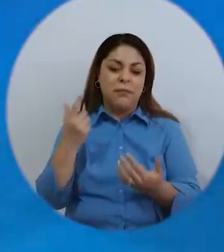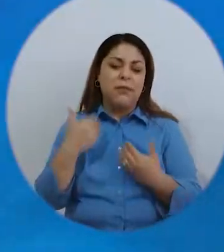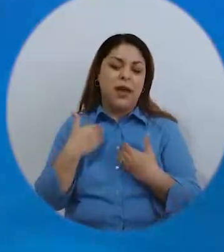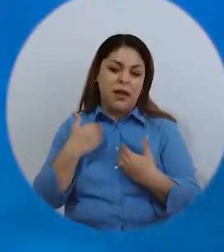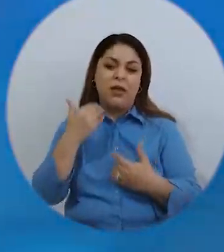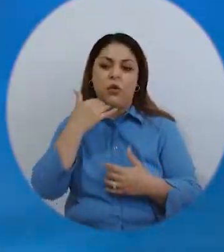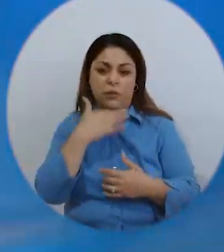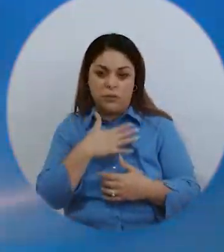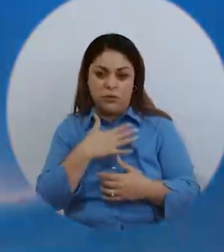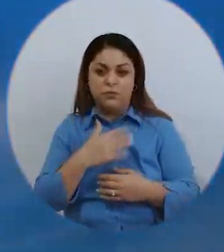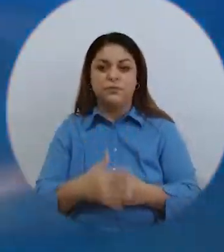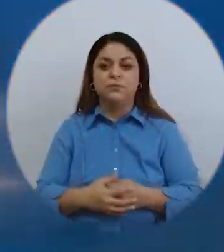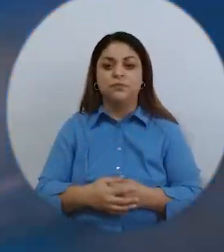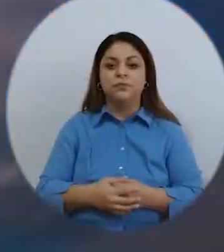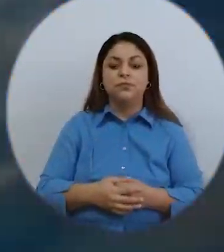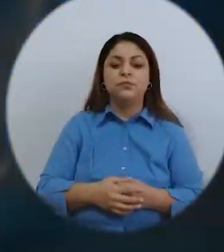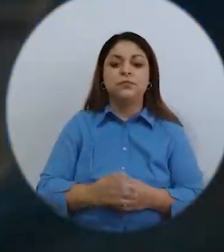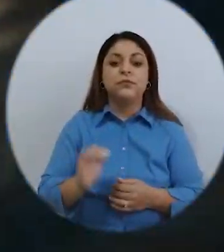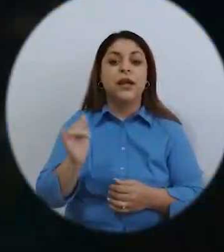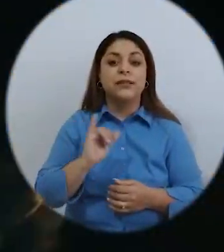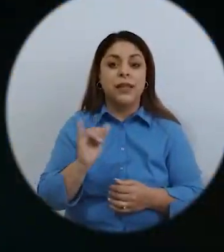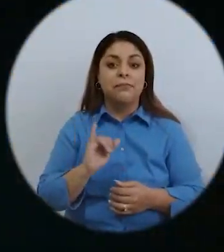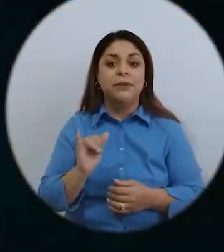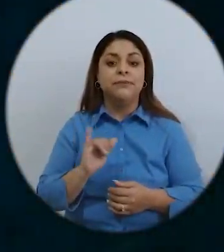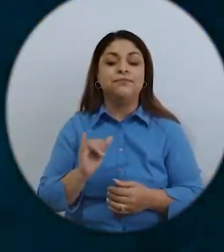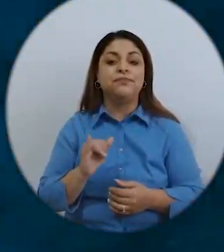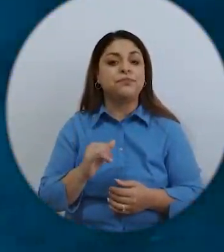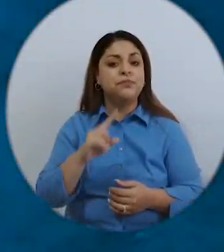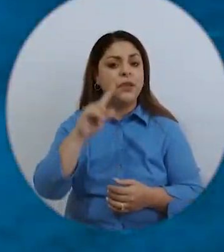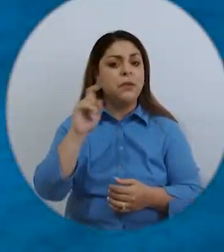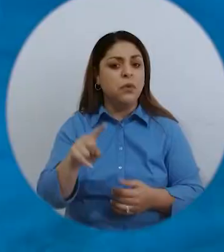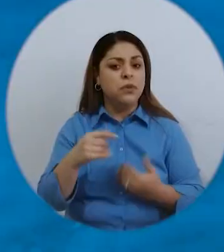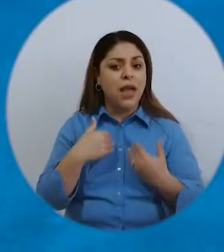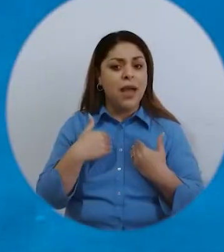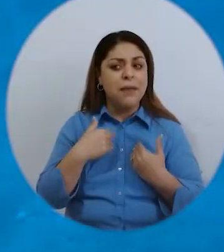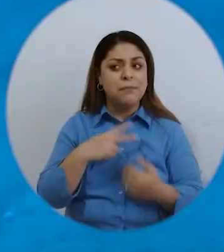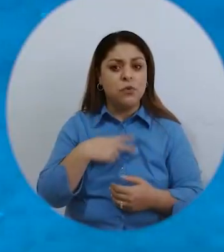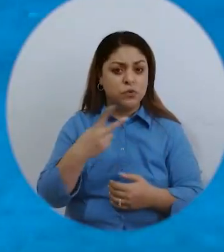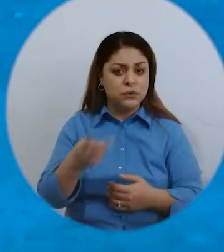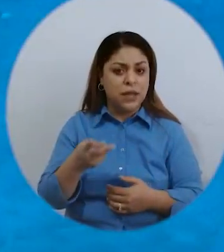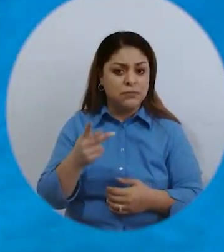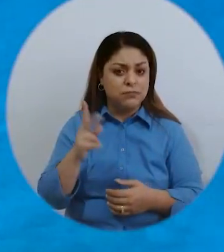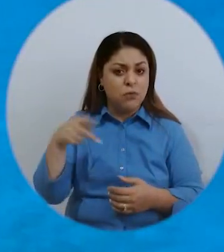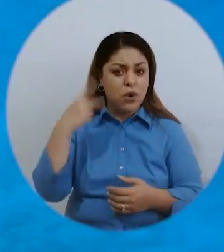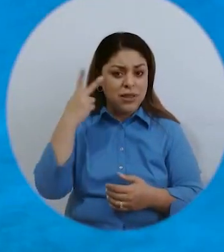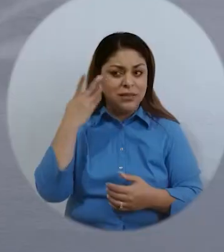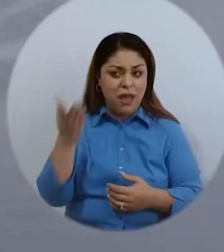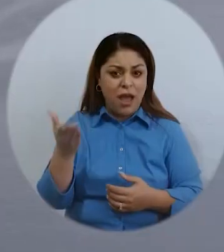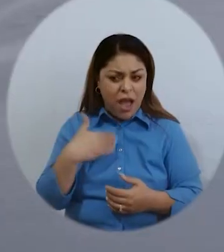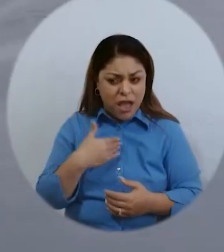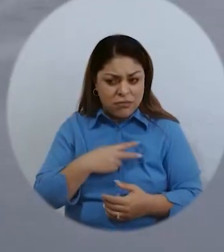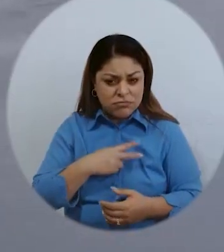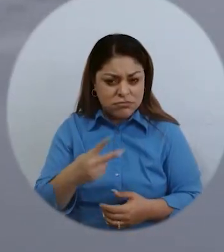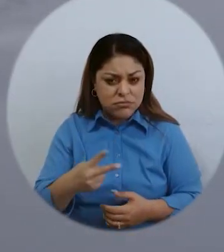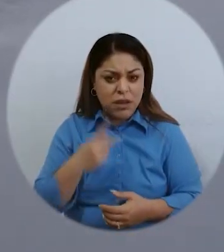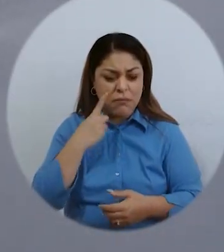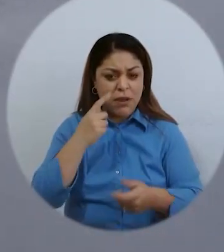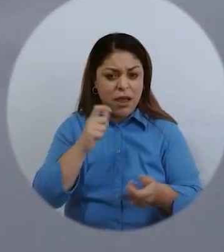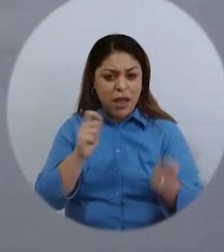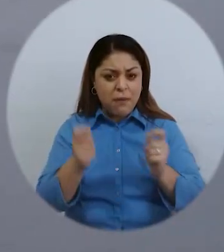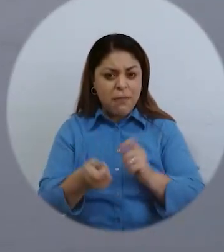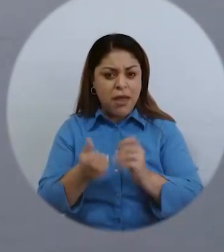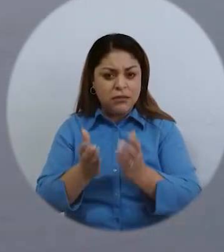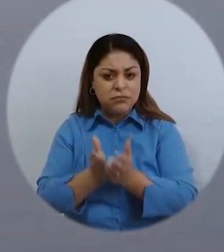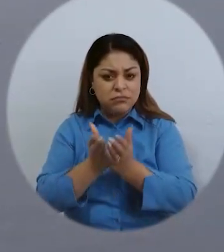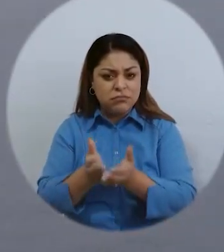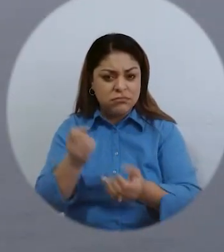su momento, es la voluntad política. Hay voluntad política para hacer esta transformación en el transporte